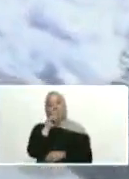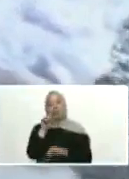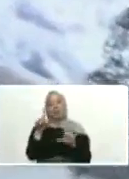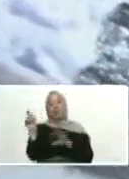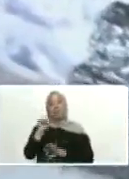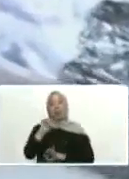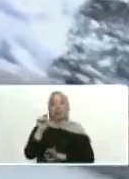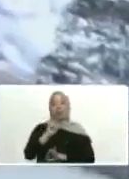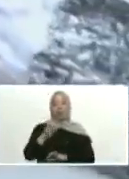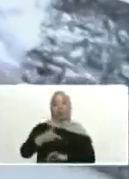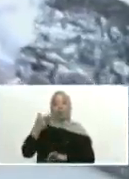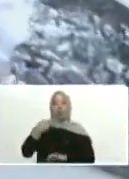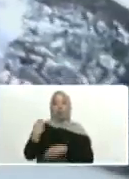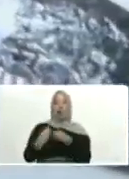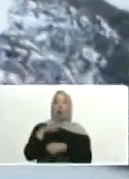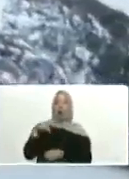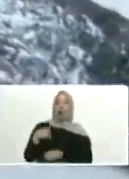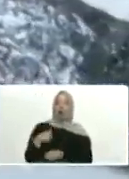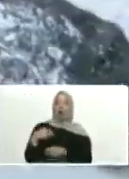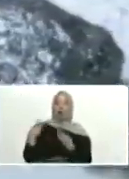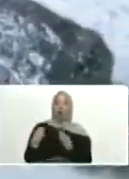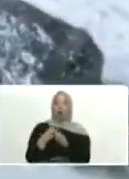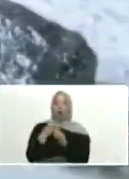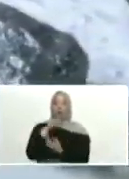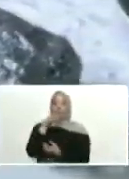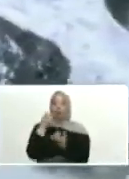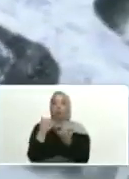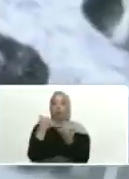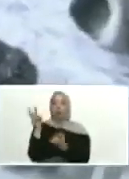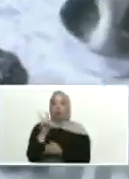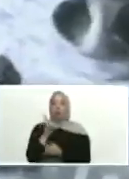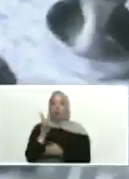meses que no importamos Coqui bueno seguimos adelante